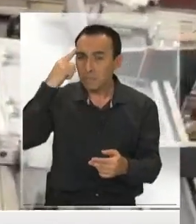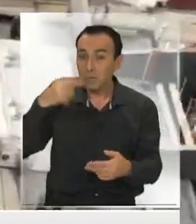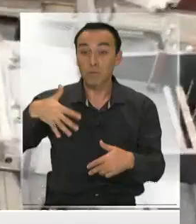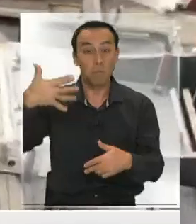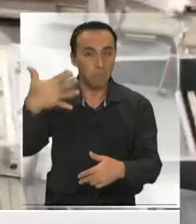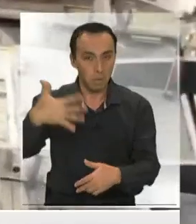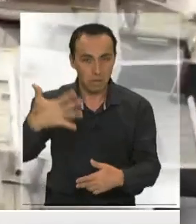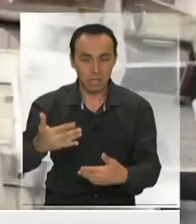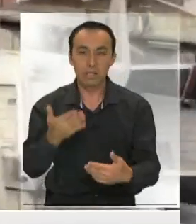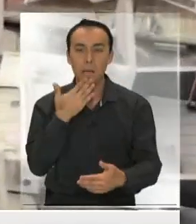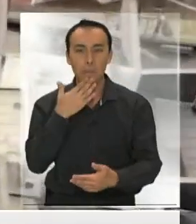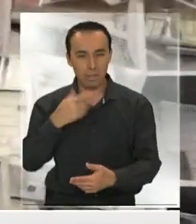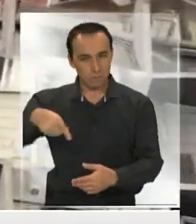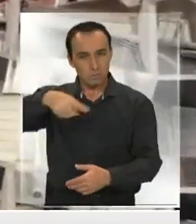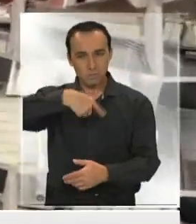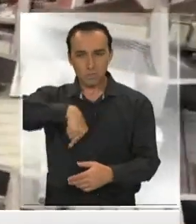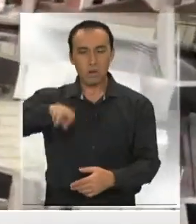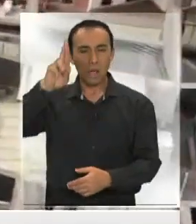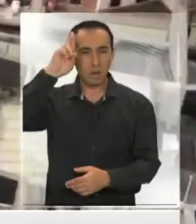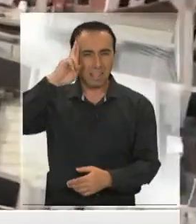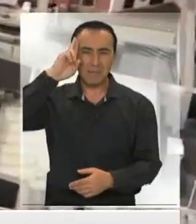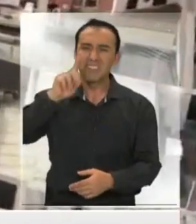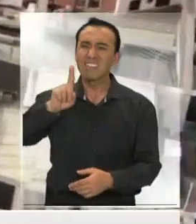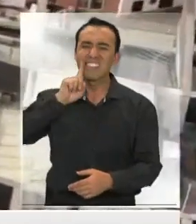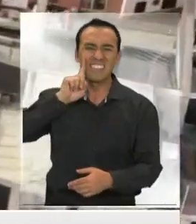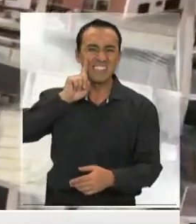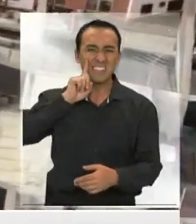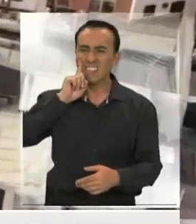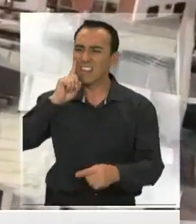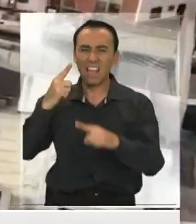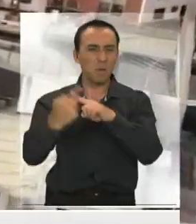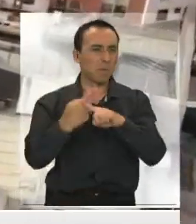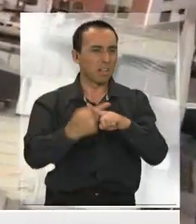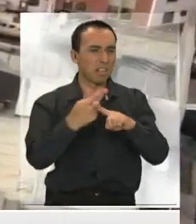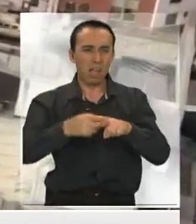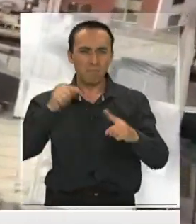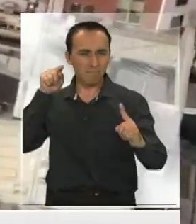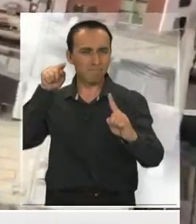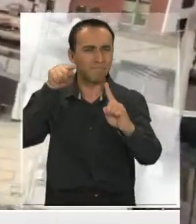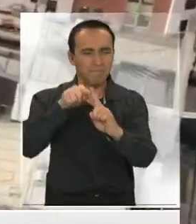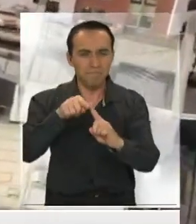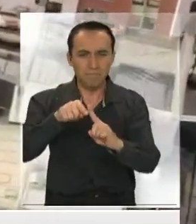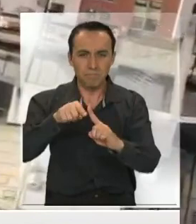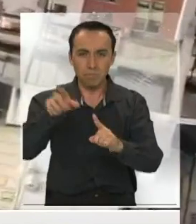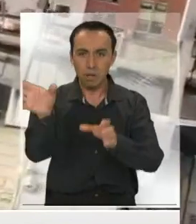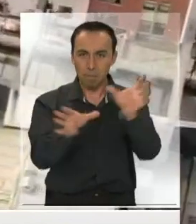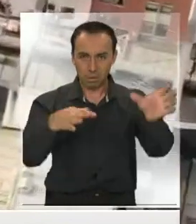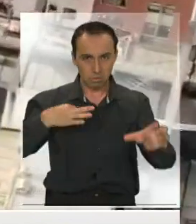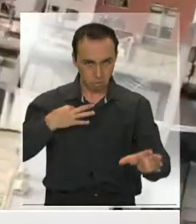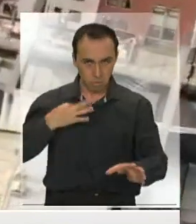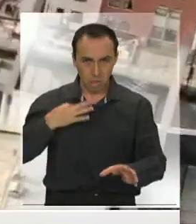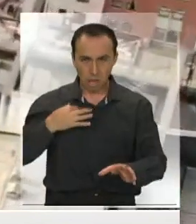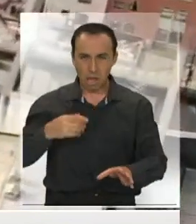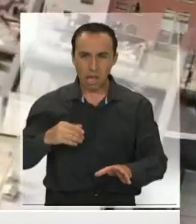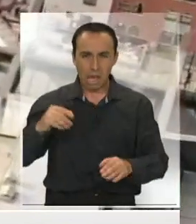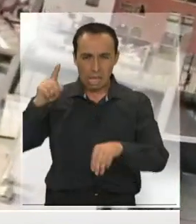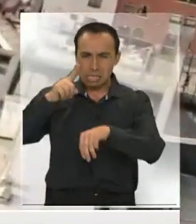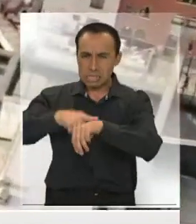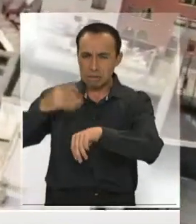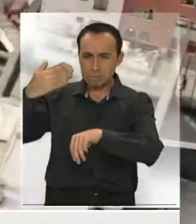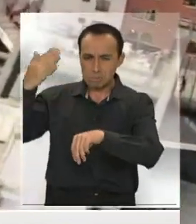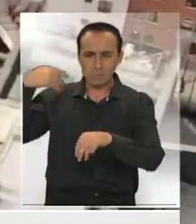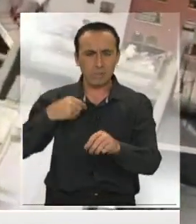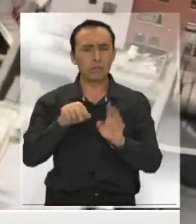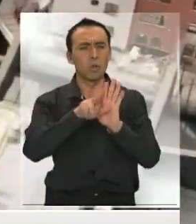Además, recordemos que él ha hablado directamente con los ciudadanos hace bastante tiempo ya, que tiene muy activa, ¿no?, su cuenta de